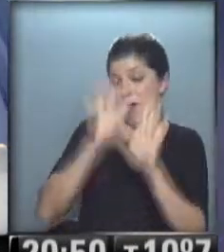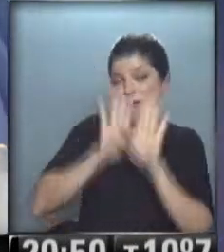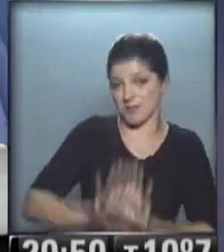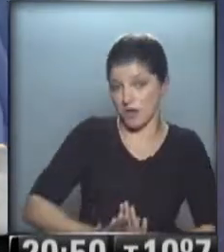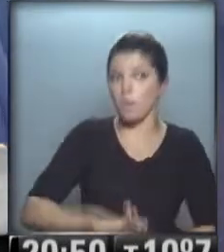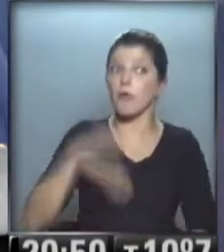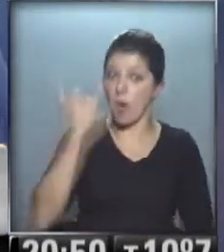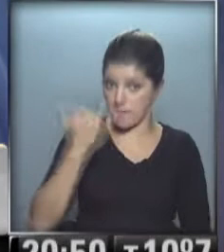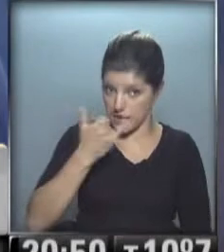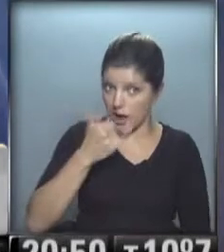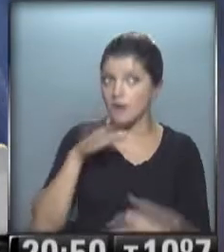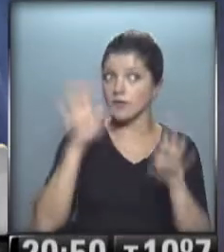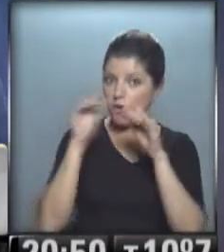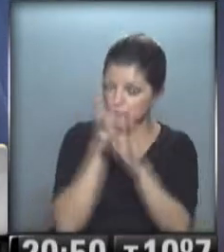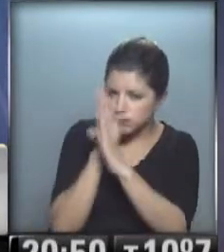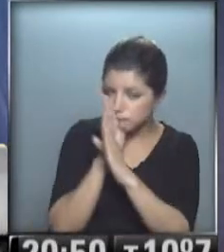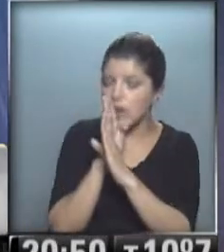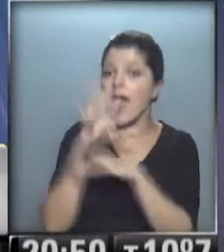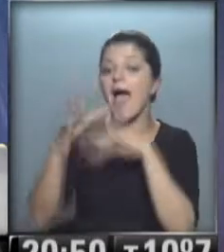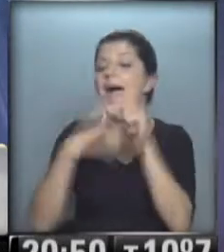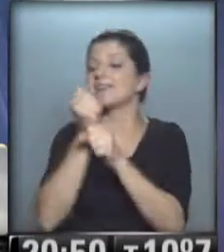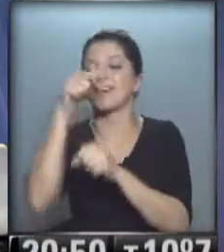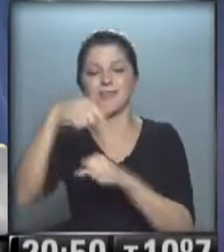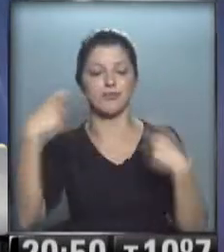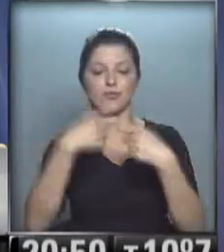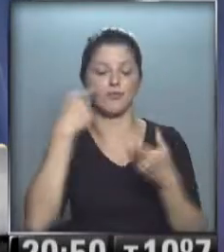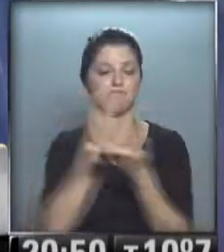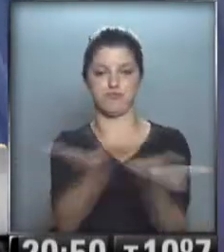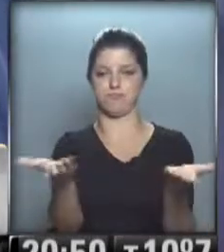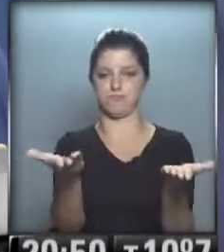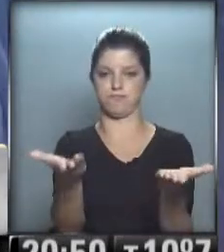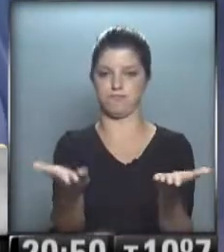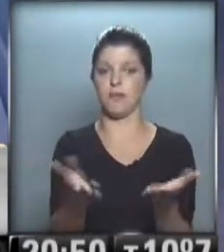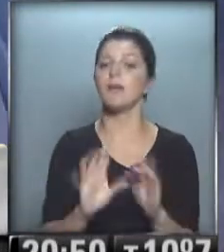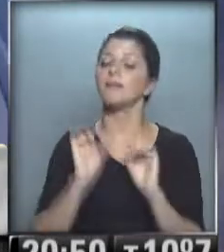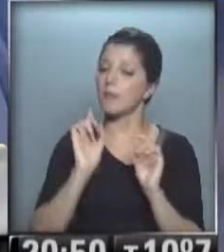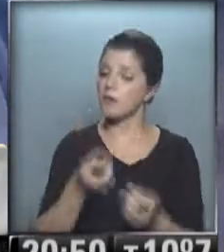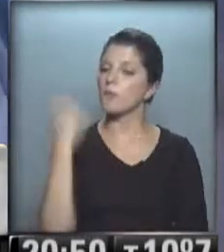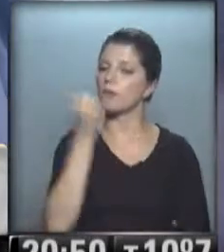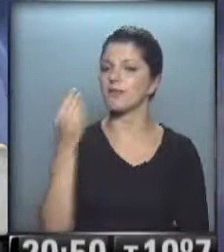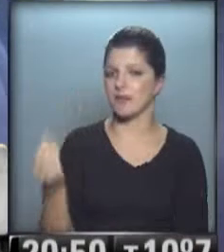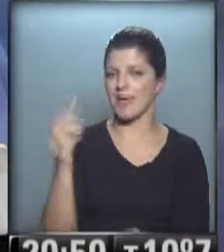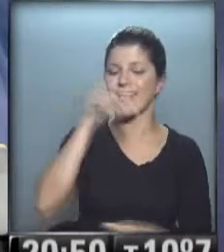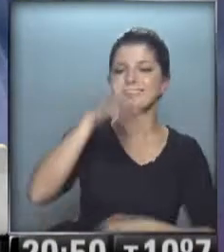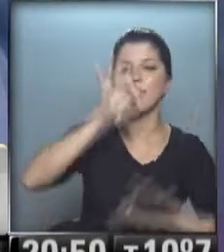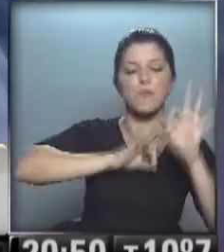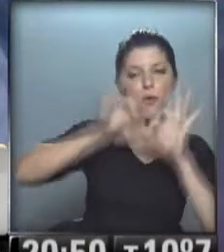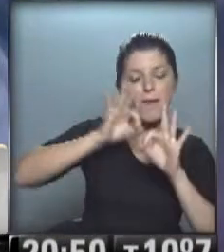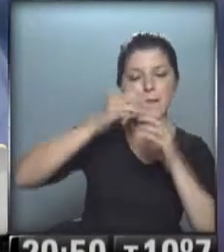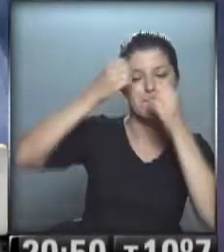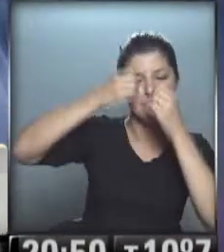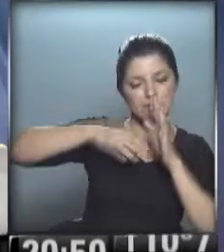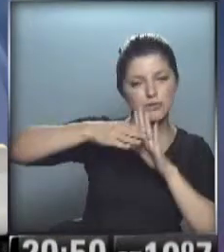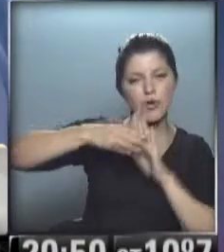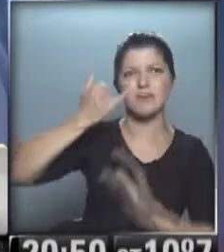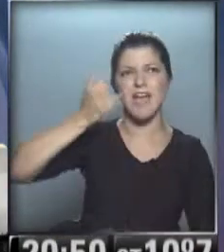tenían tácticas de espionaje hasta que esto se descubrió. Lo notable también es que este es un programa que comenzó